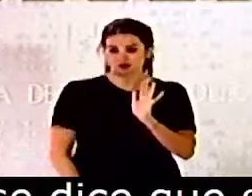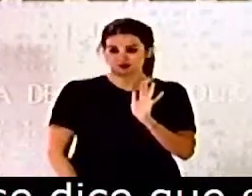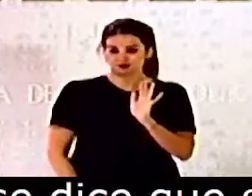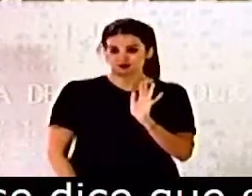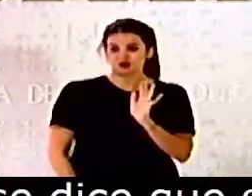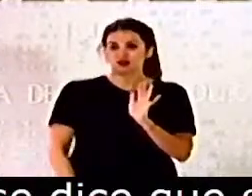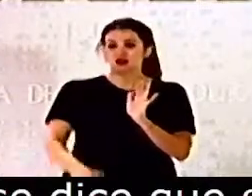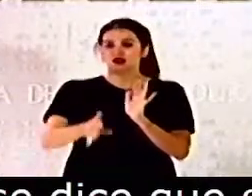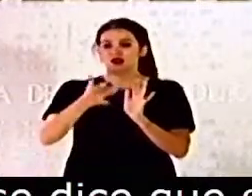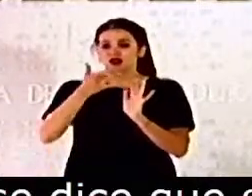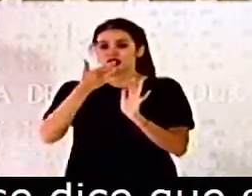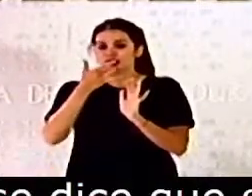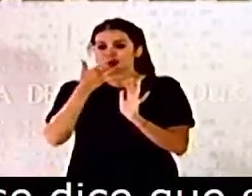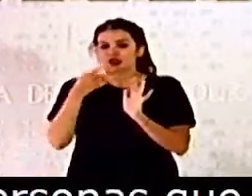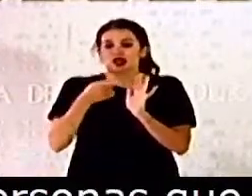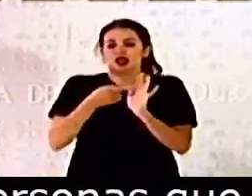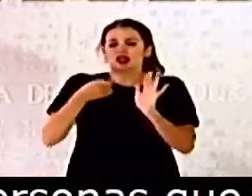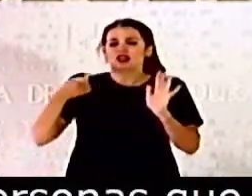excepciona es para adentro y para afuera.